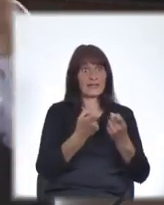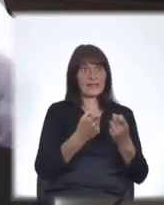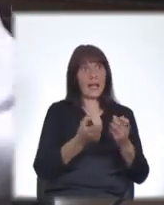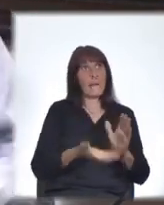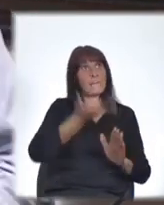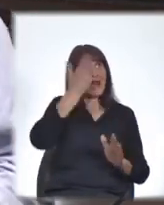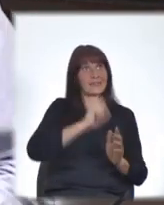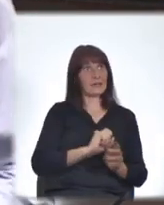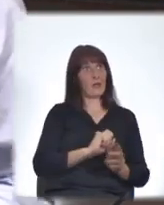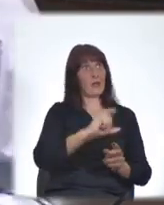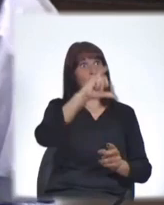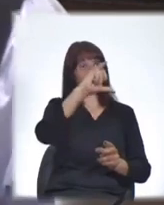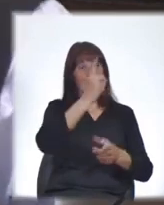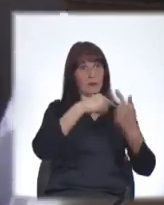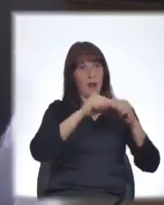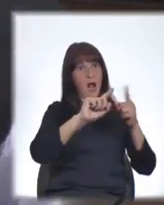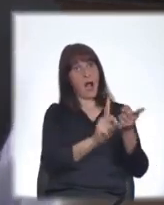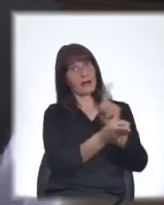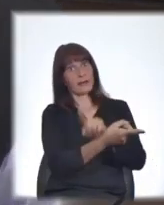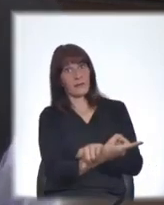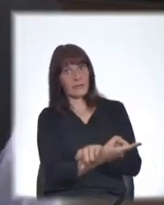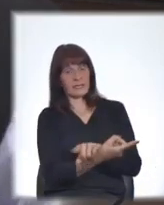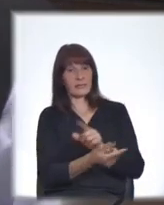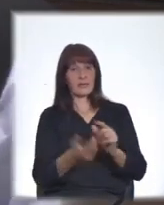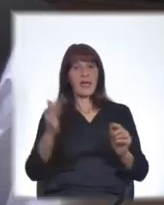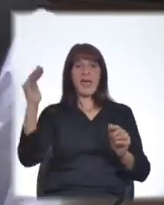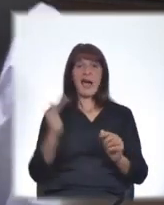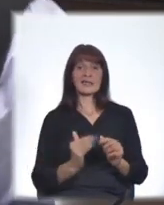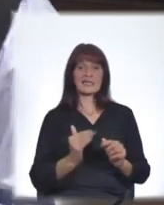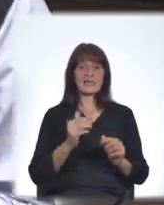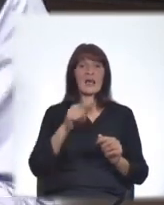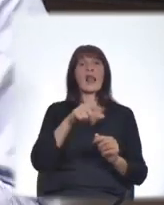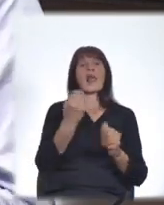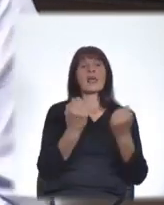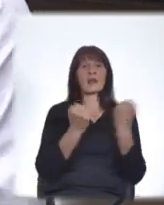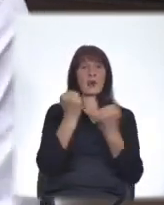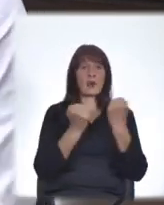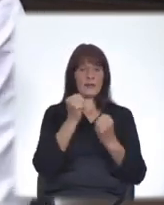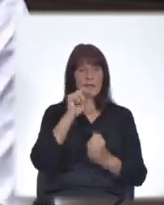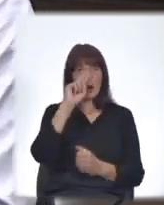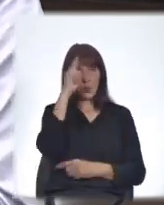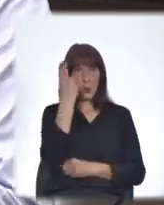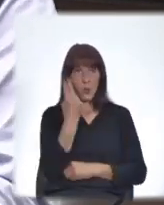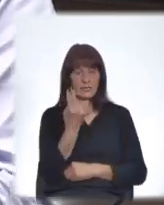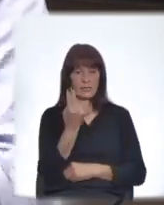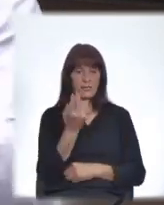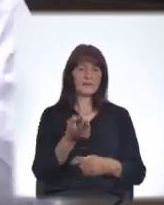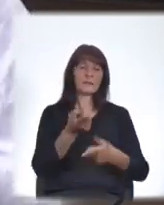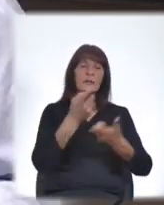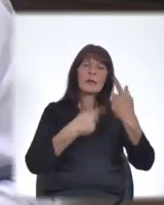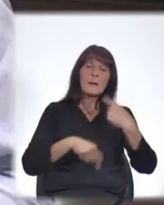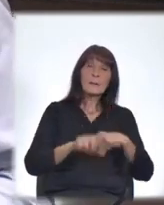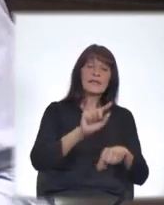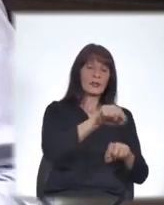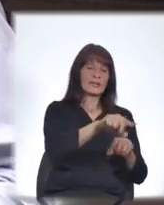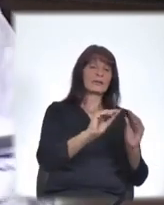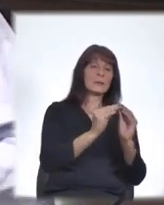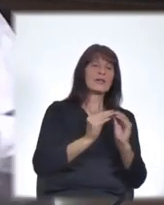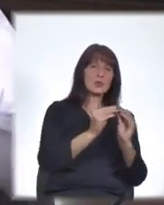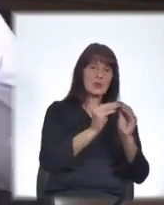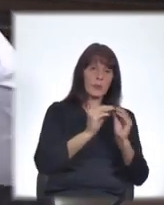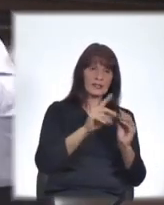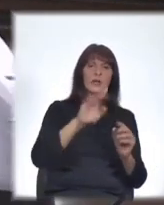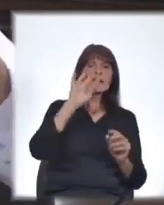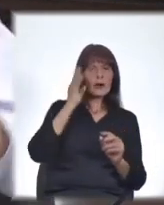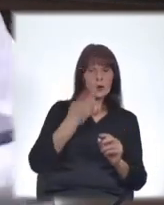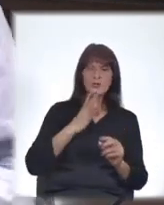como se nos dice, lo que se está haciendo es achicando la economía uruguaya. Pero además este presupuesto desconoce avances importantes. Esta ha sido